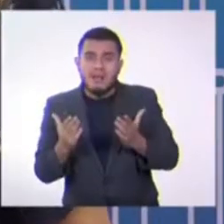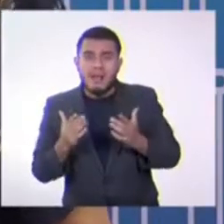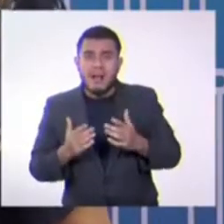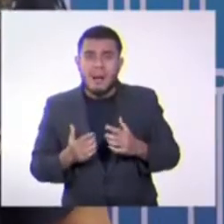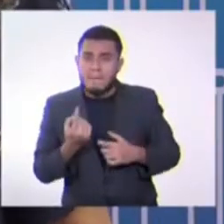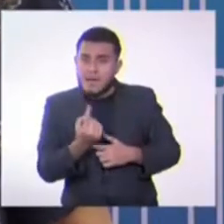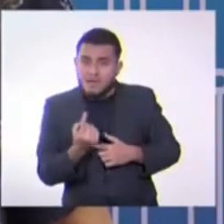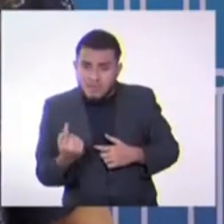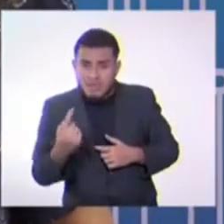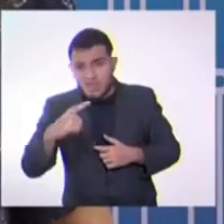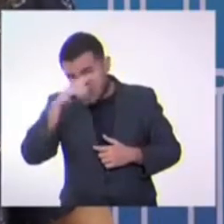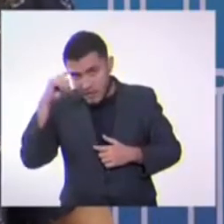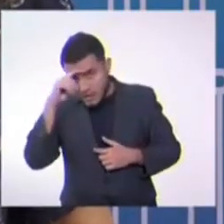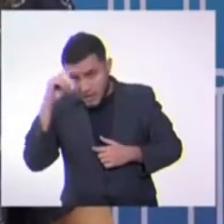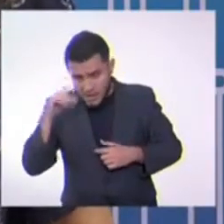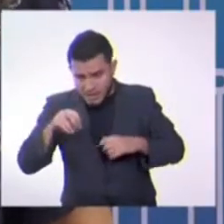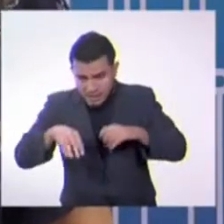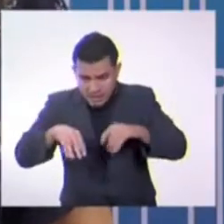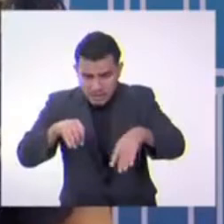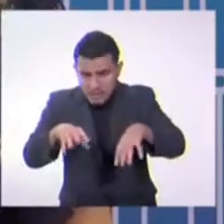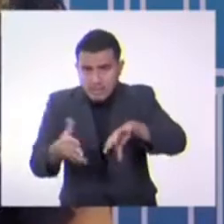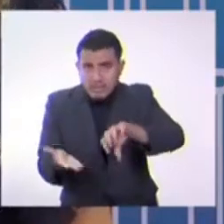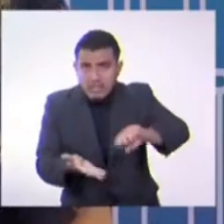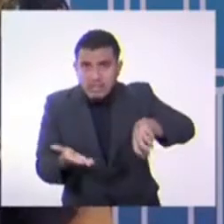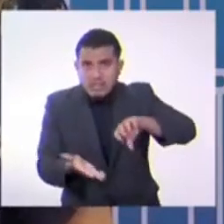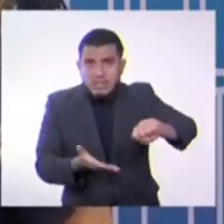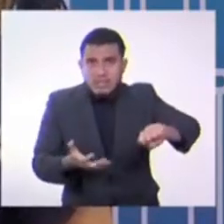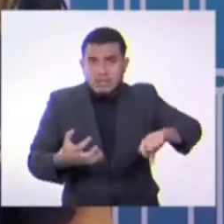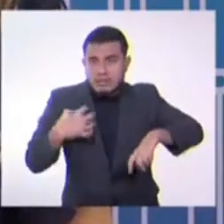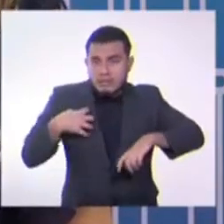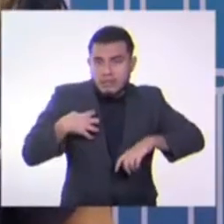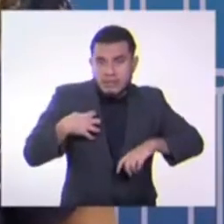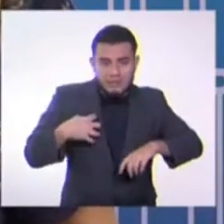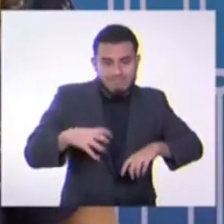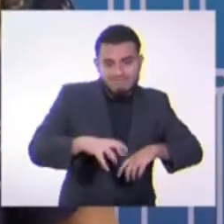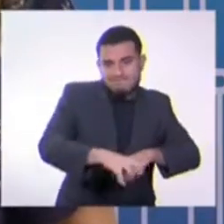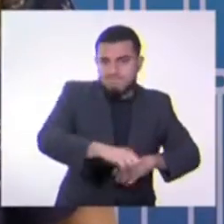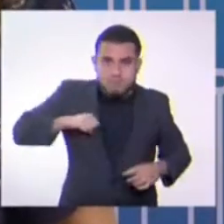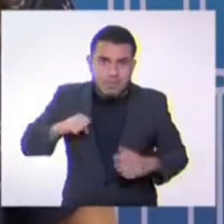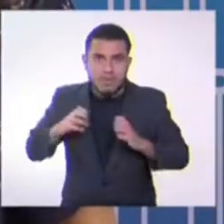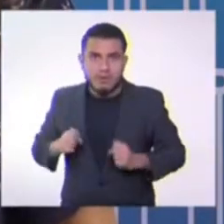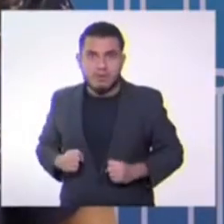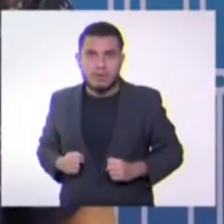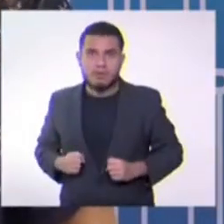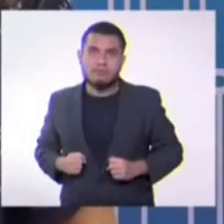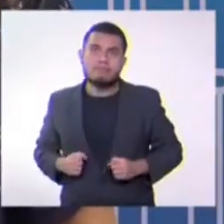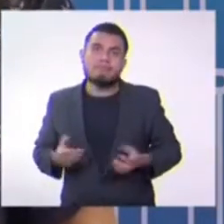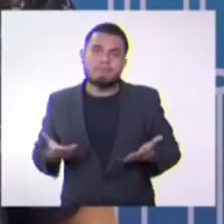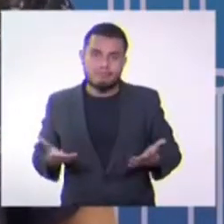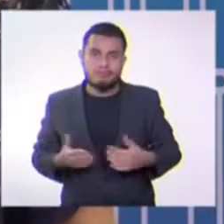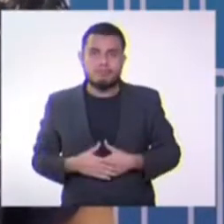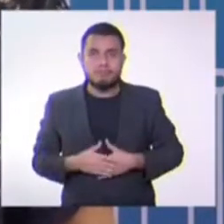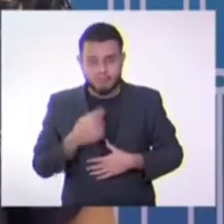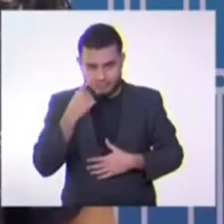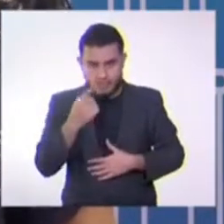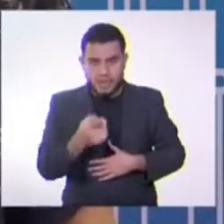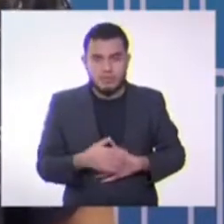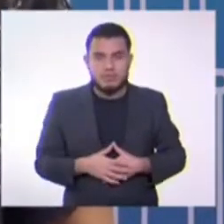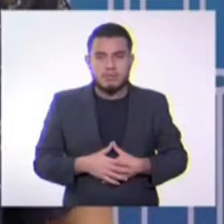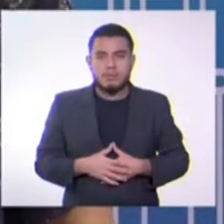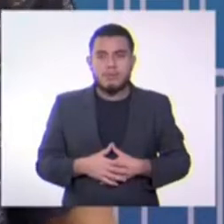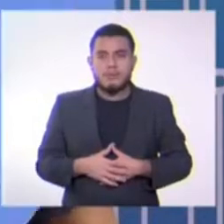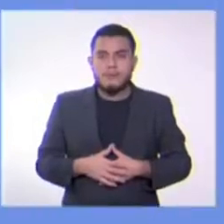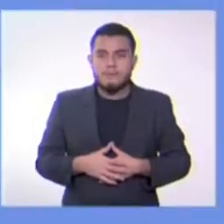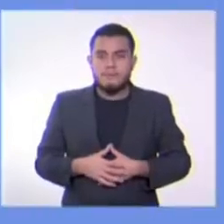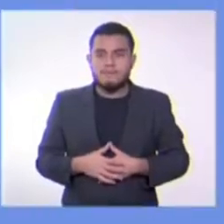campesinos en esto de, al perder, con estas reformas, al perder las tierras ejidales y comunales. Perfecto. Vamos a verlo.